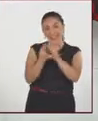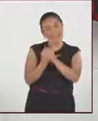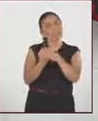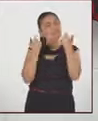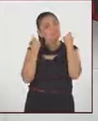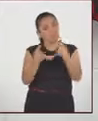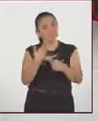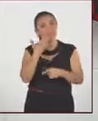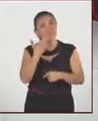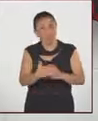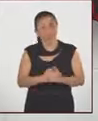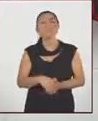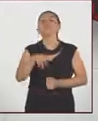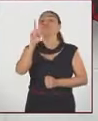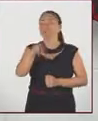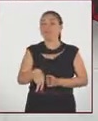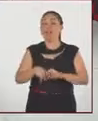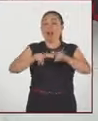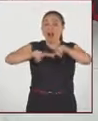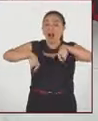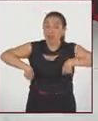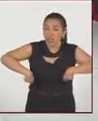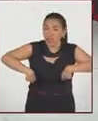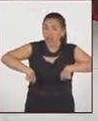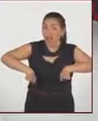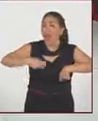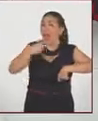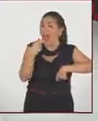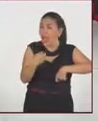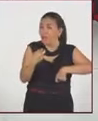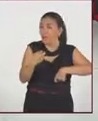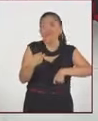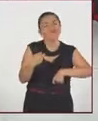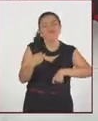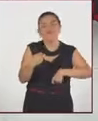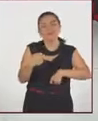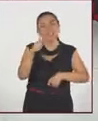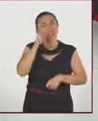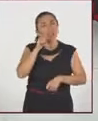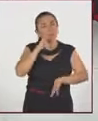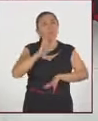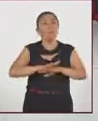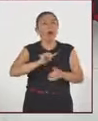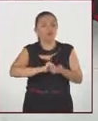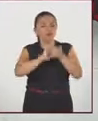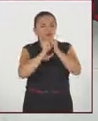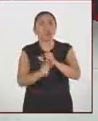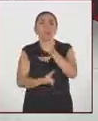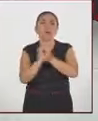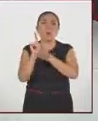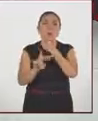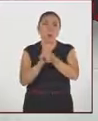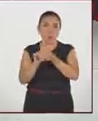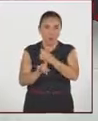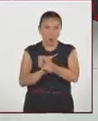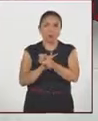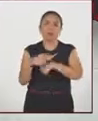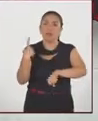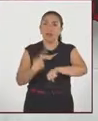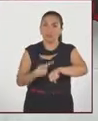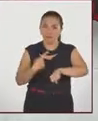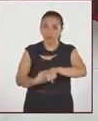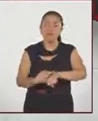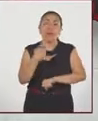Sí, las posturas en W siempre nos condicionan patología ortopédica, entonces muy